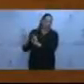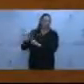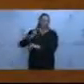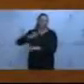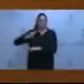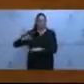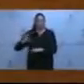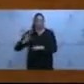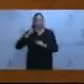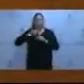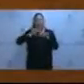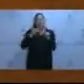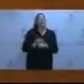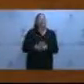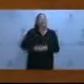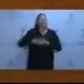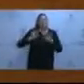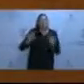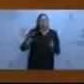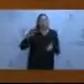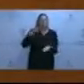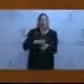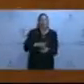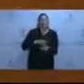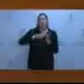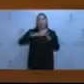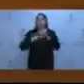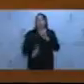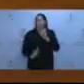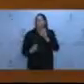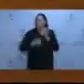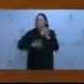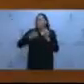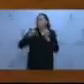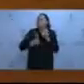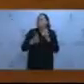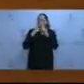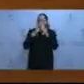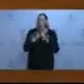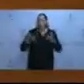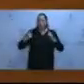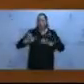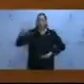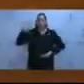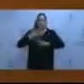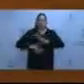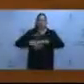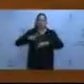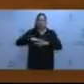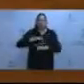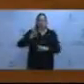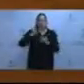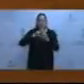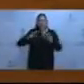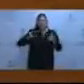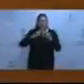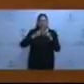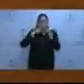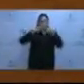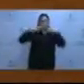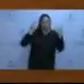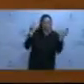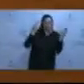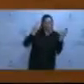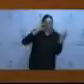manera clara si esta modificación que proponen y que implica dar un plazo de un año para convertir a la empresa mayoritariamente pública SOGEPSA en